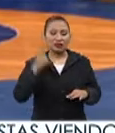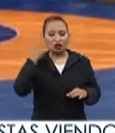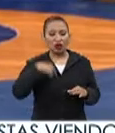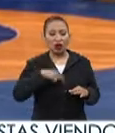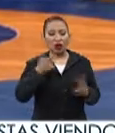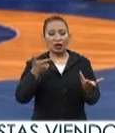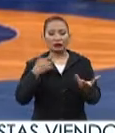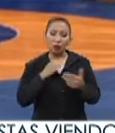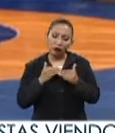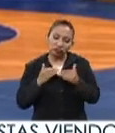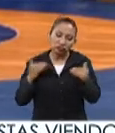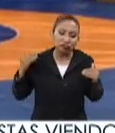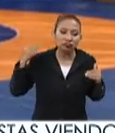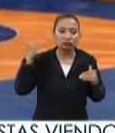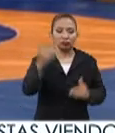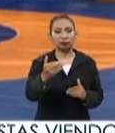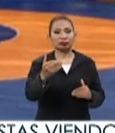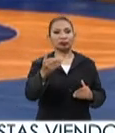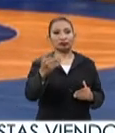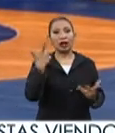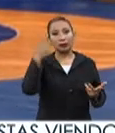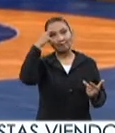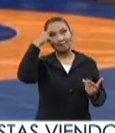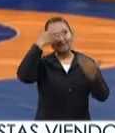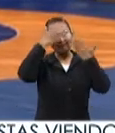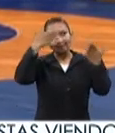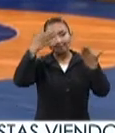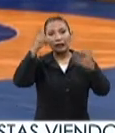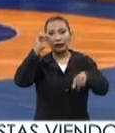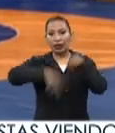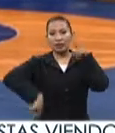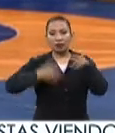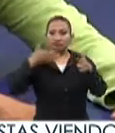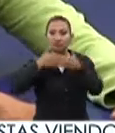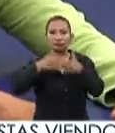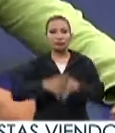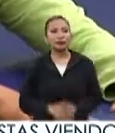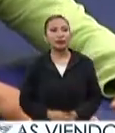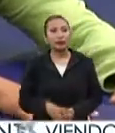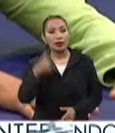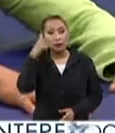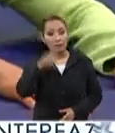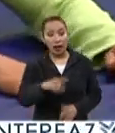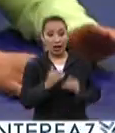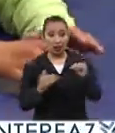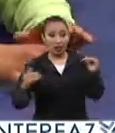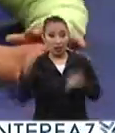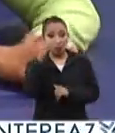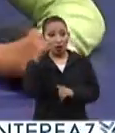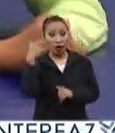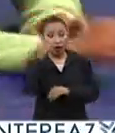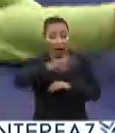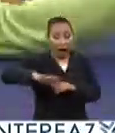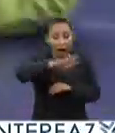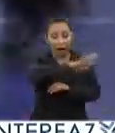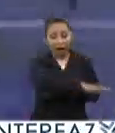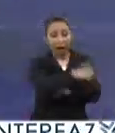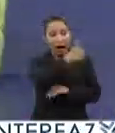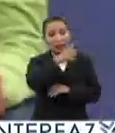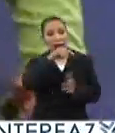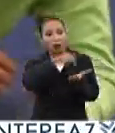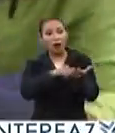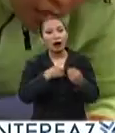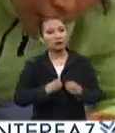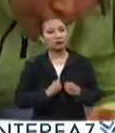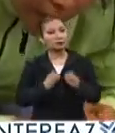que es dar un salto en cuanto a la mentalidad y romper esa barrera. Para llegar a la cima, como en cada ámbito, cada escenario